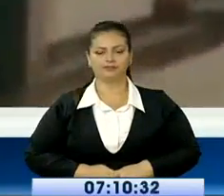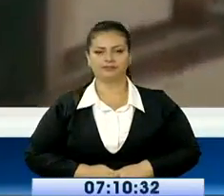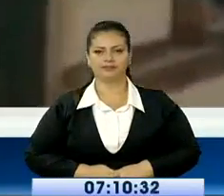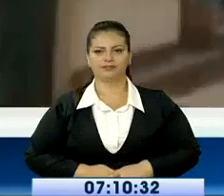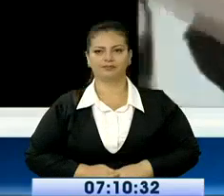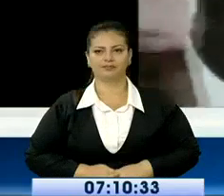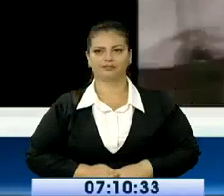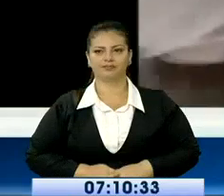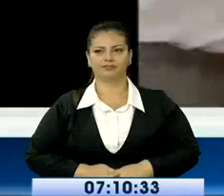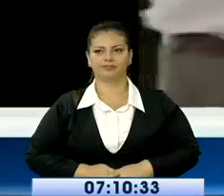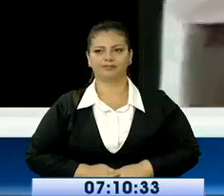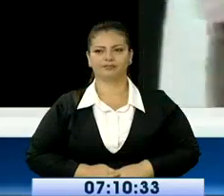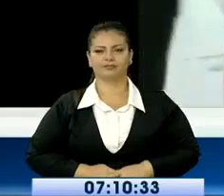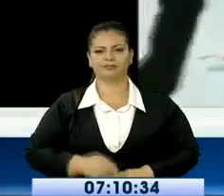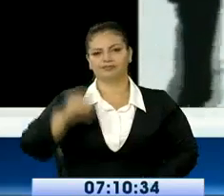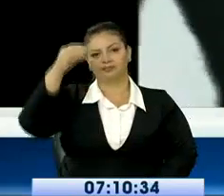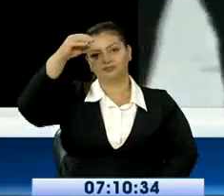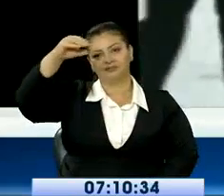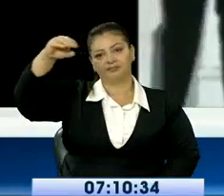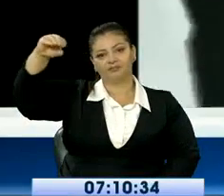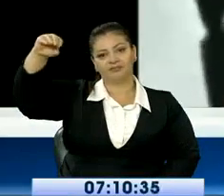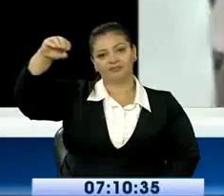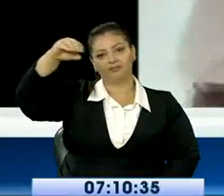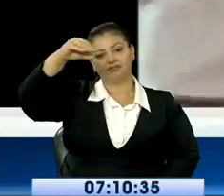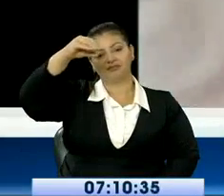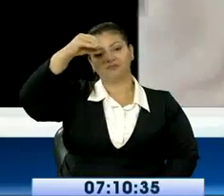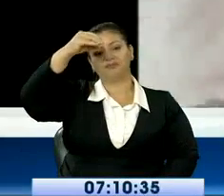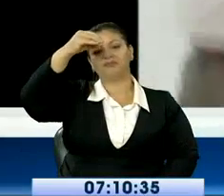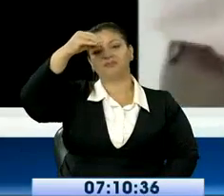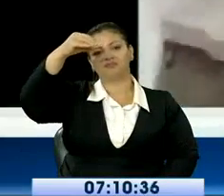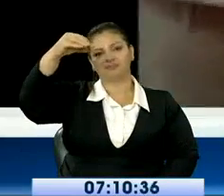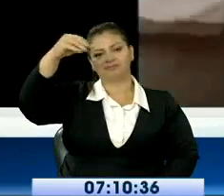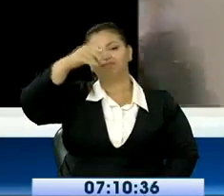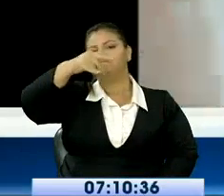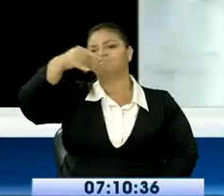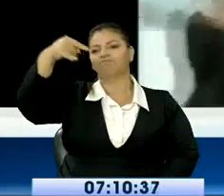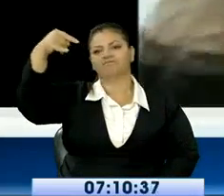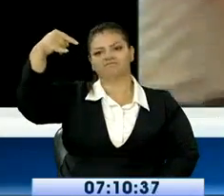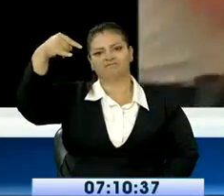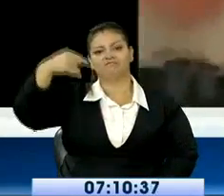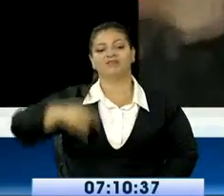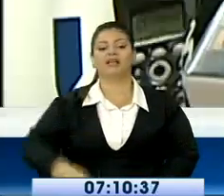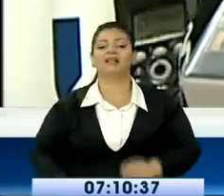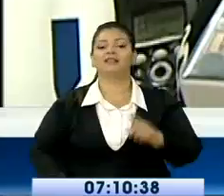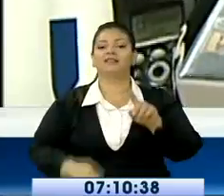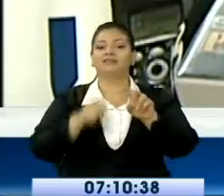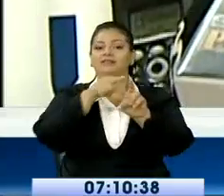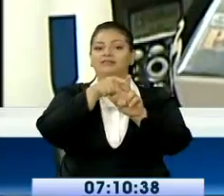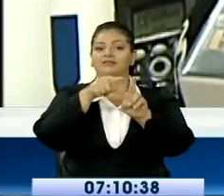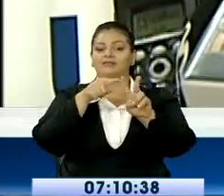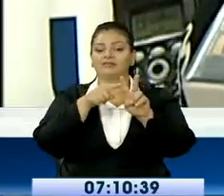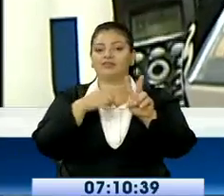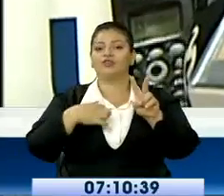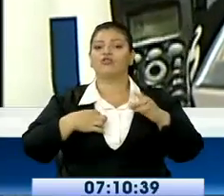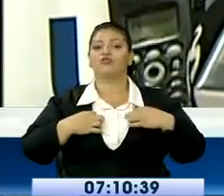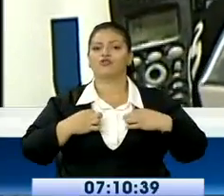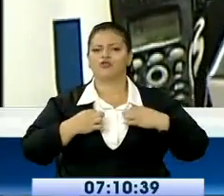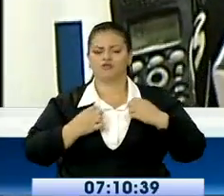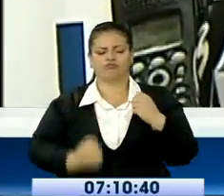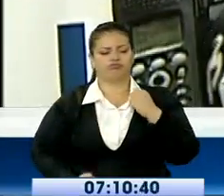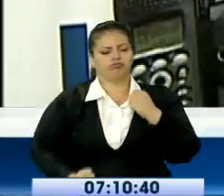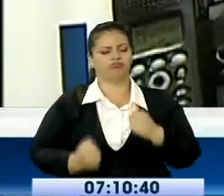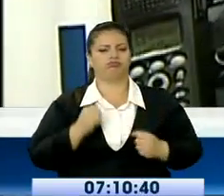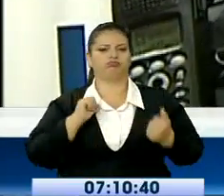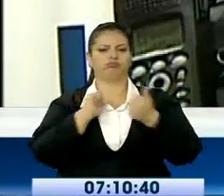seguridad de un local de ropa deportiva, mientras se sustraían varias prendas. Bueno, al descuido ellos ingresan